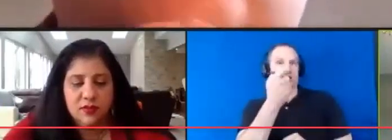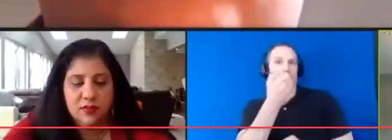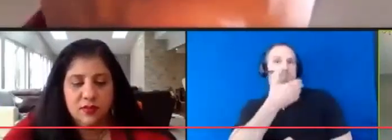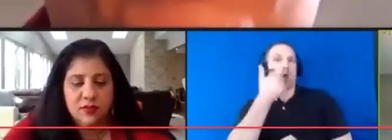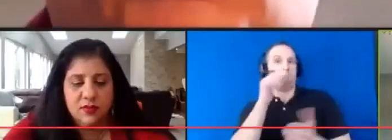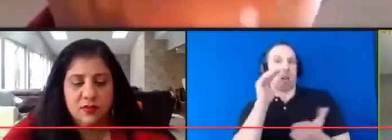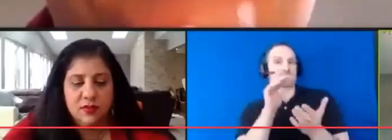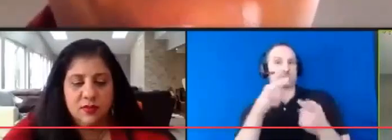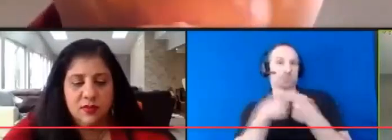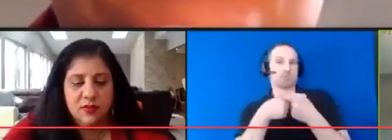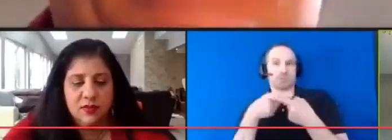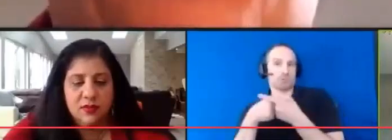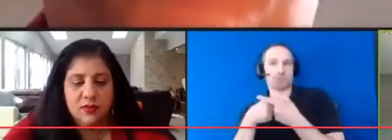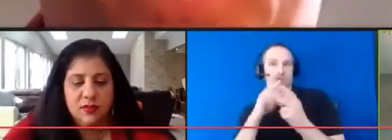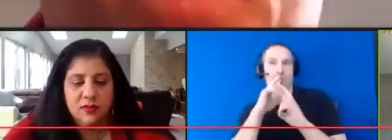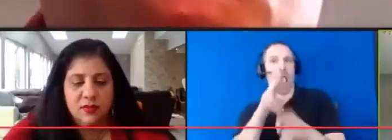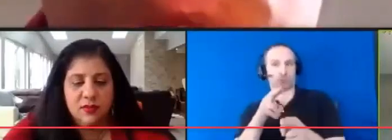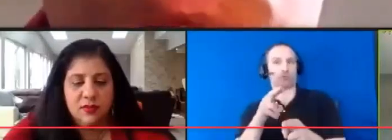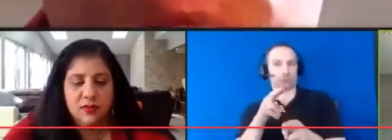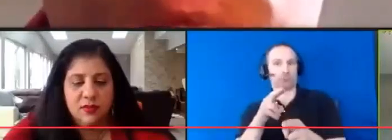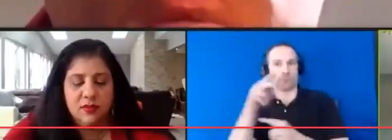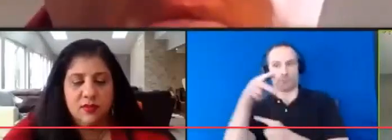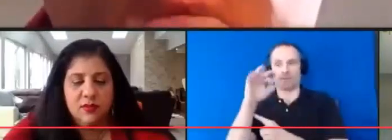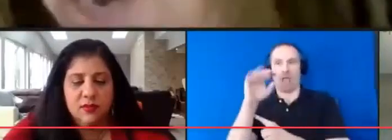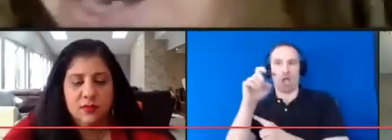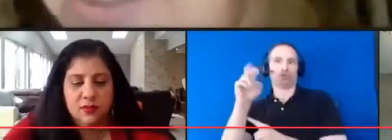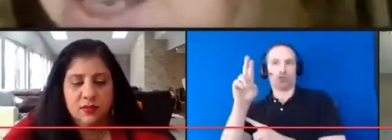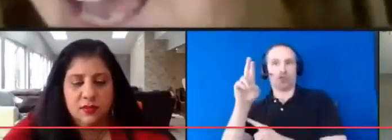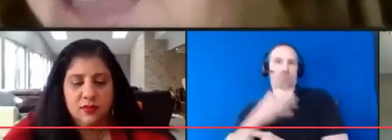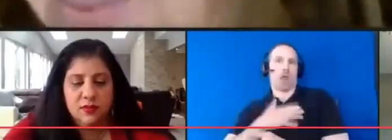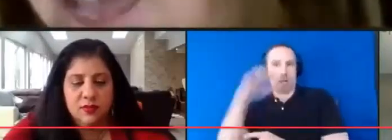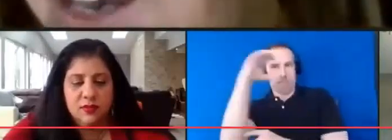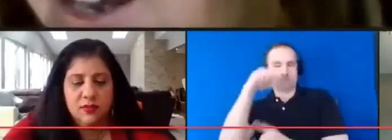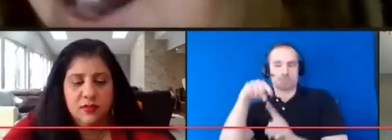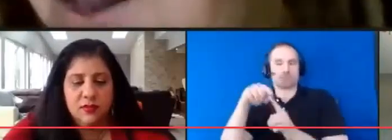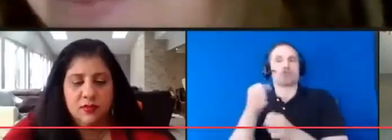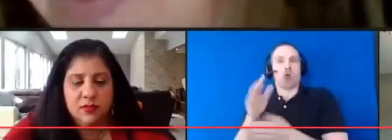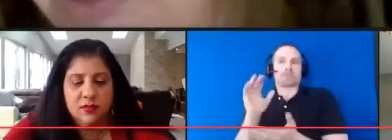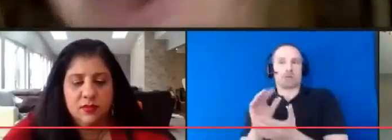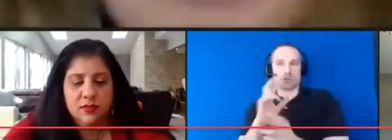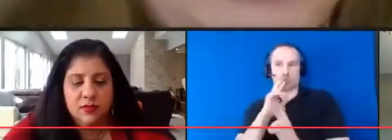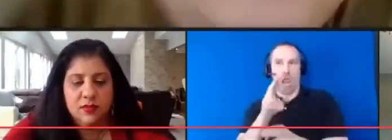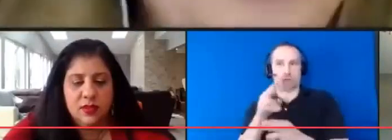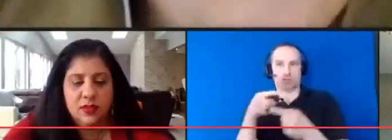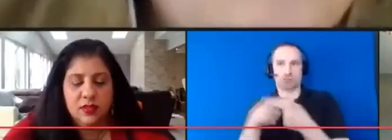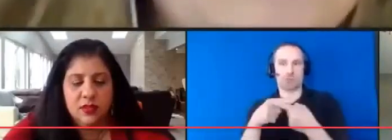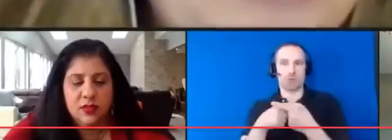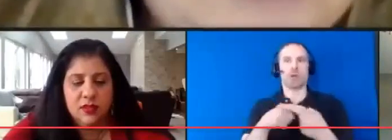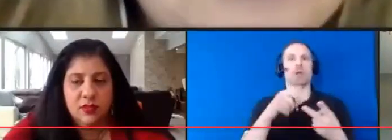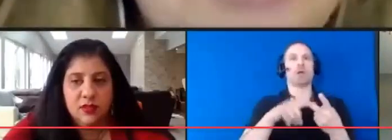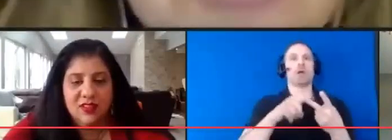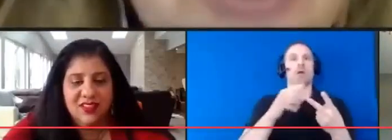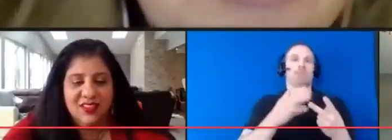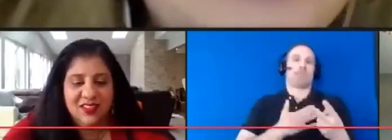los efectos sucederán en la primera dosis o tal vez tendrás más reacciones que una persona a